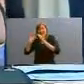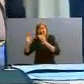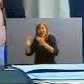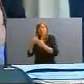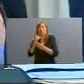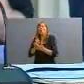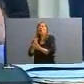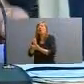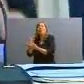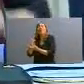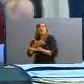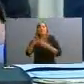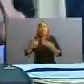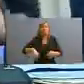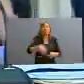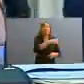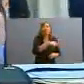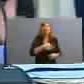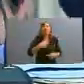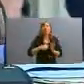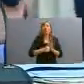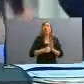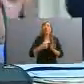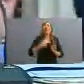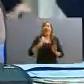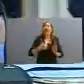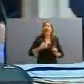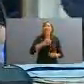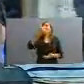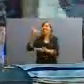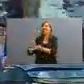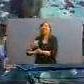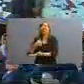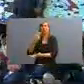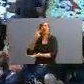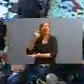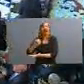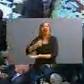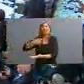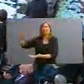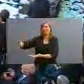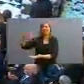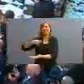popular donde la sociedad se vea reflejada y representada.